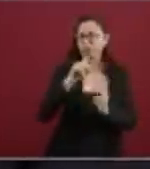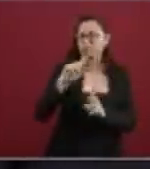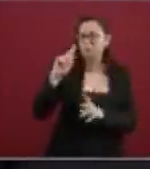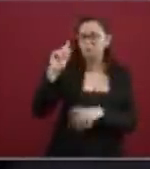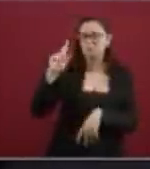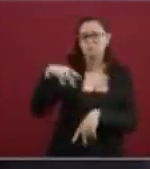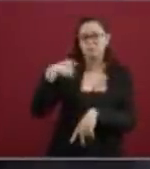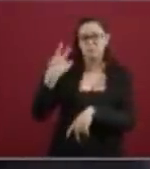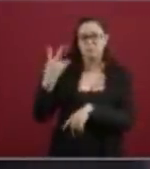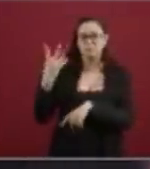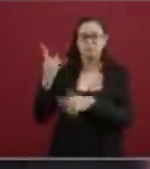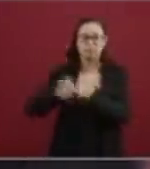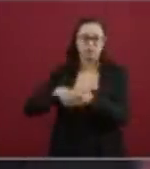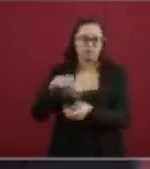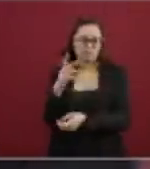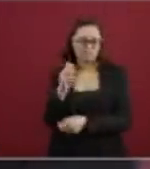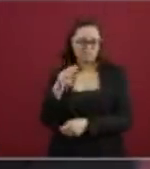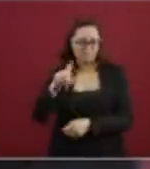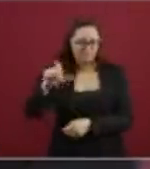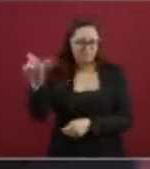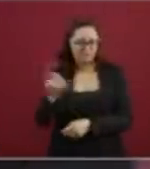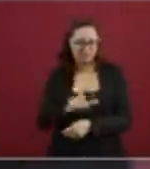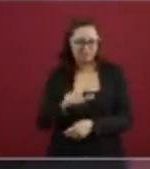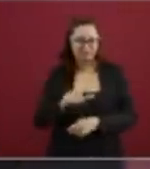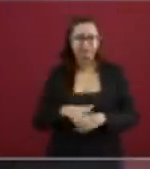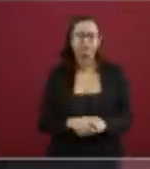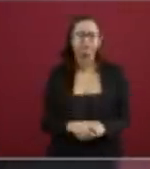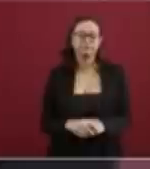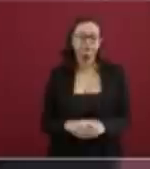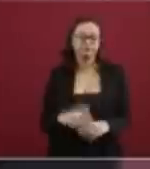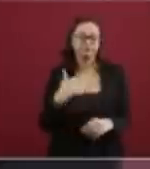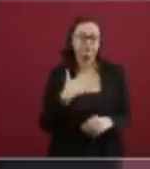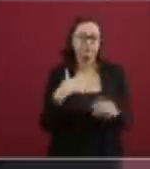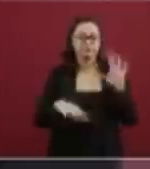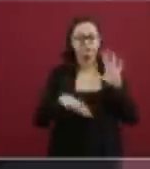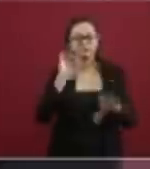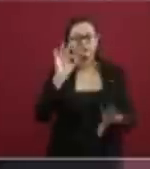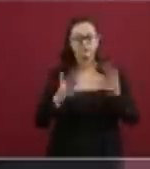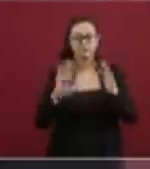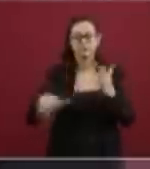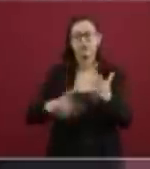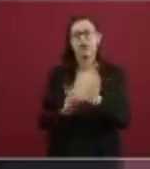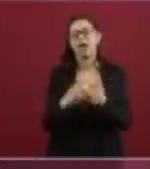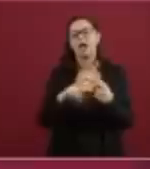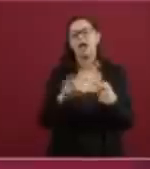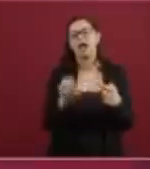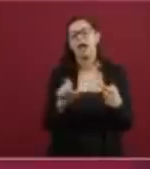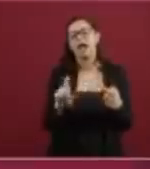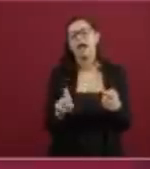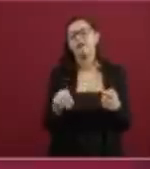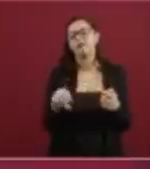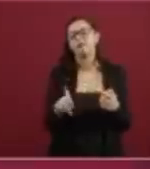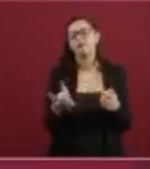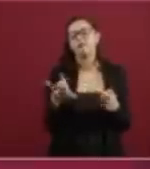Va a proponerse al Senado a Edmundo Sánchez Aguilar,